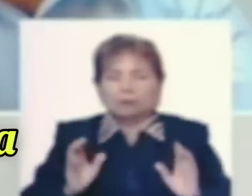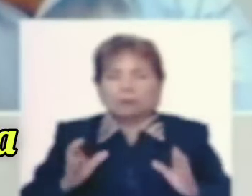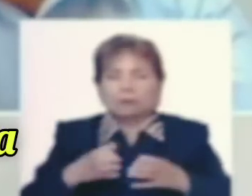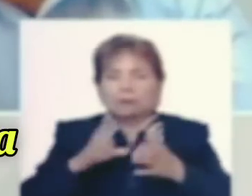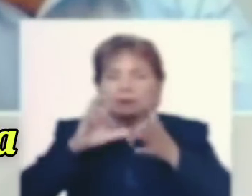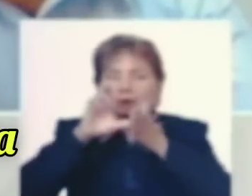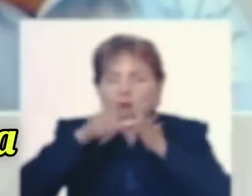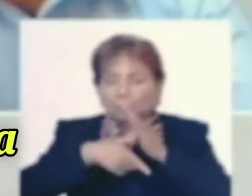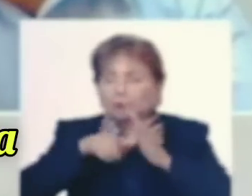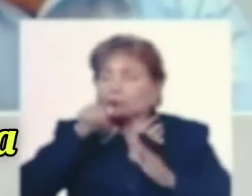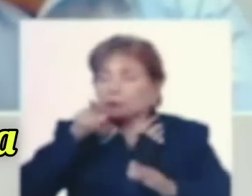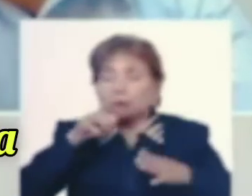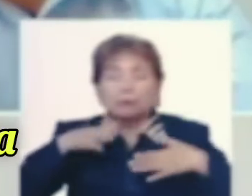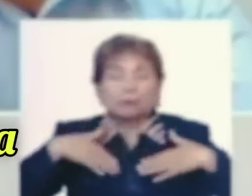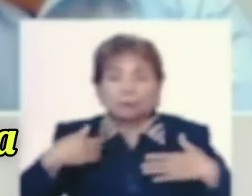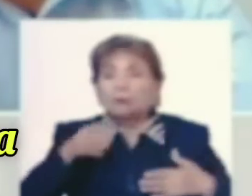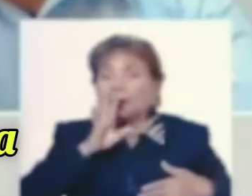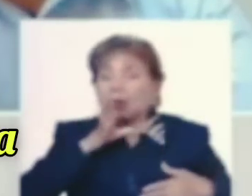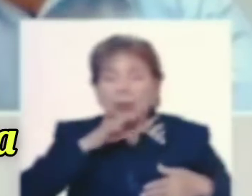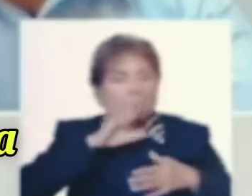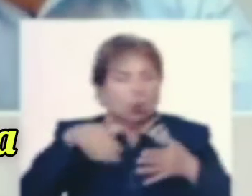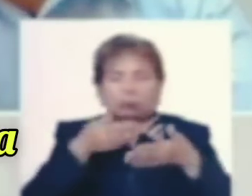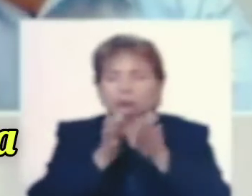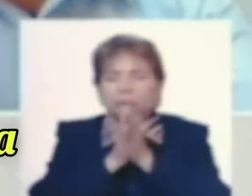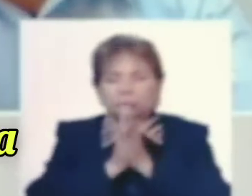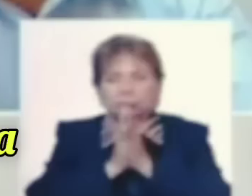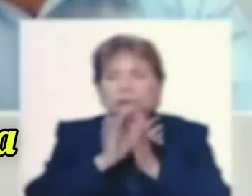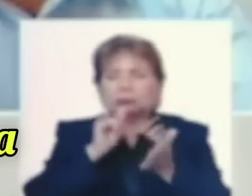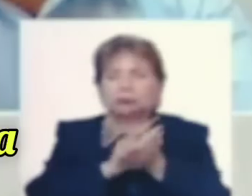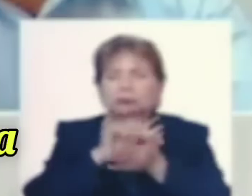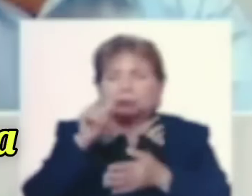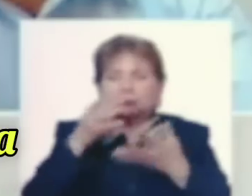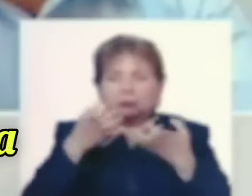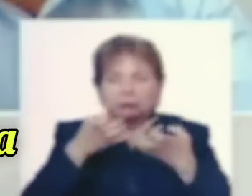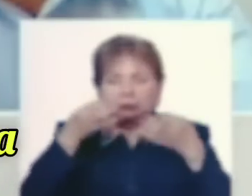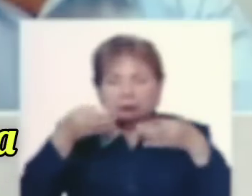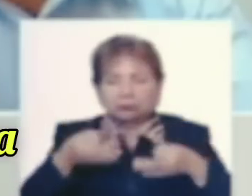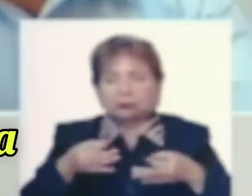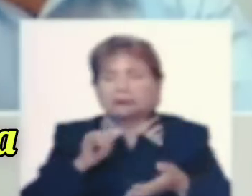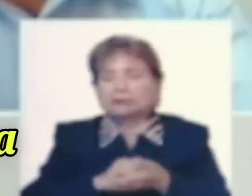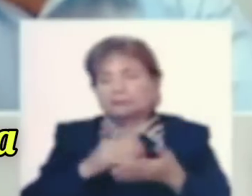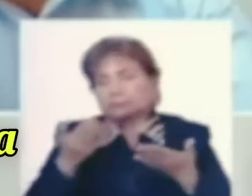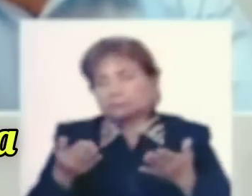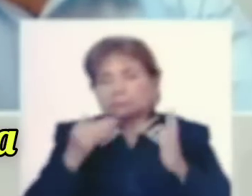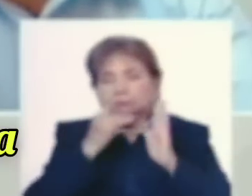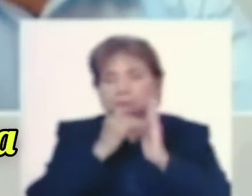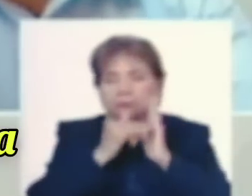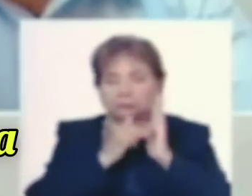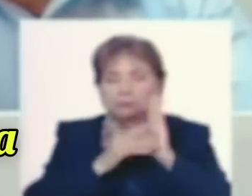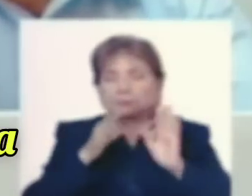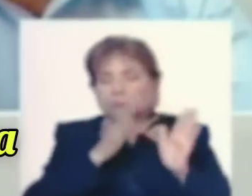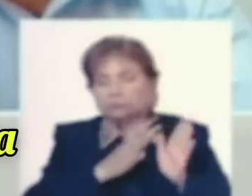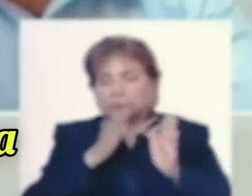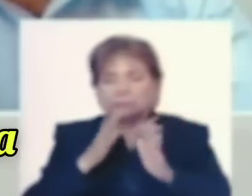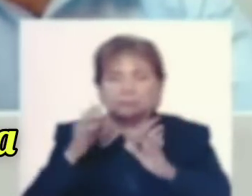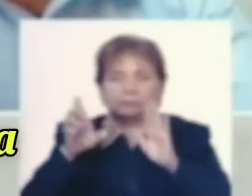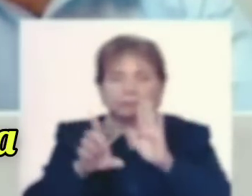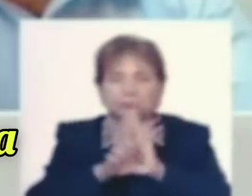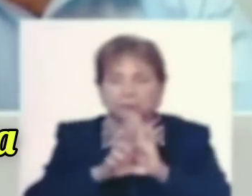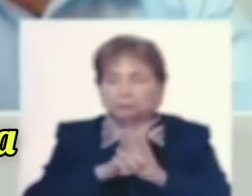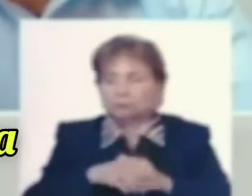y posteriormente usted podrá hacer la solicitud de lo que usted crea pertinente y si está enmarcado dentro del procedimiento